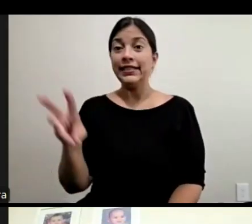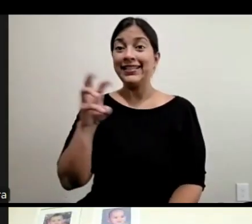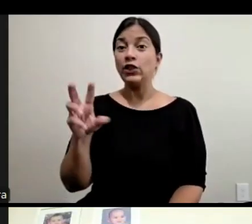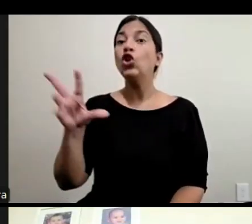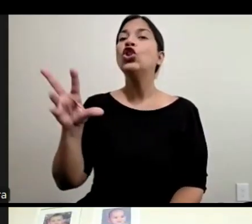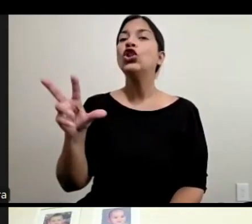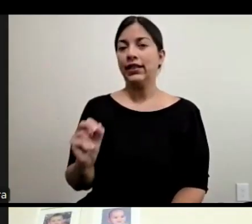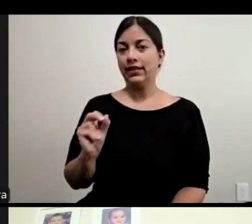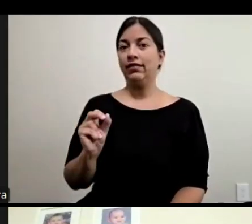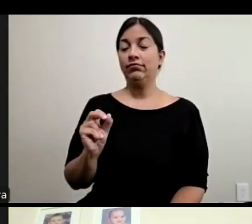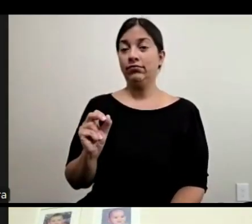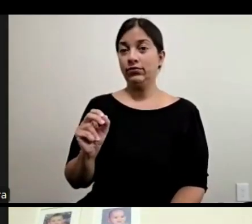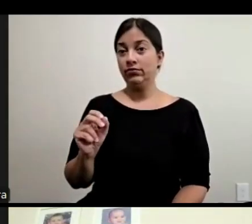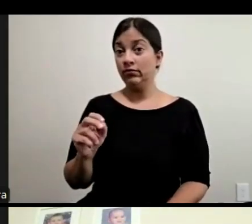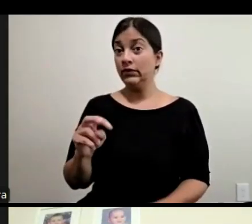que hay